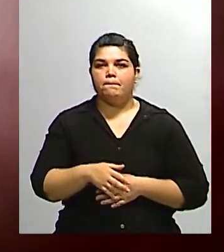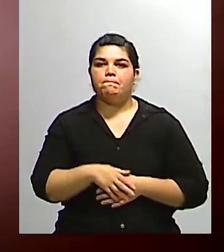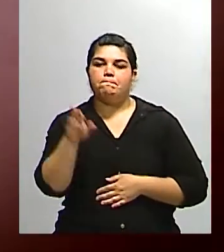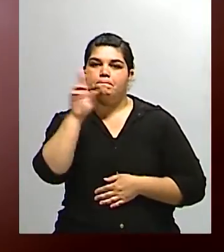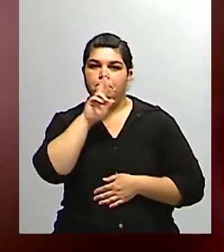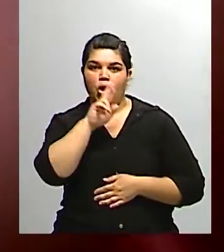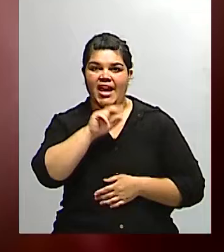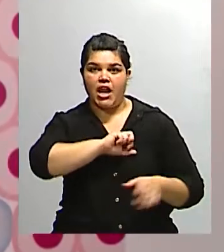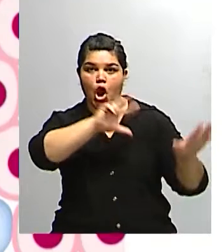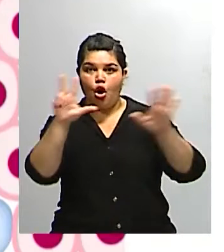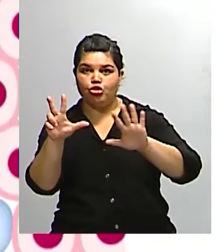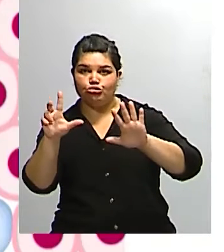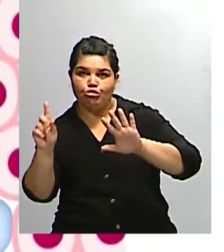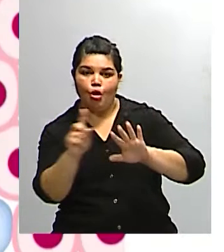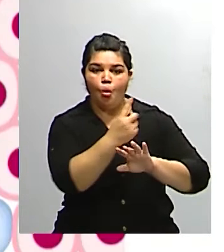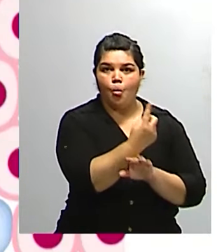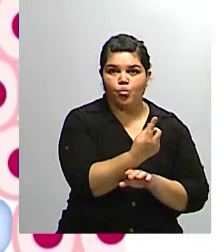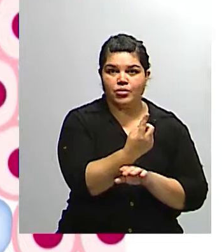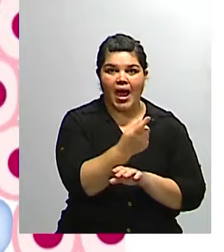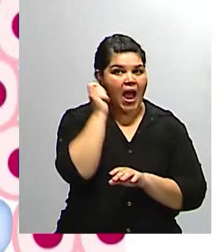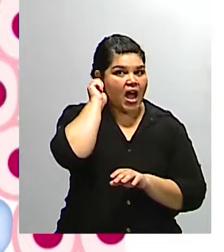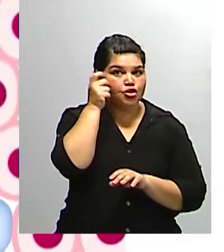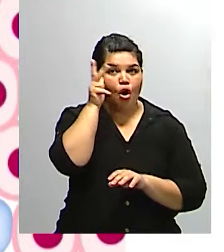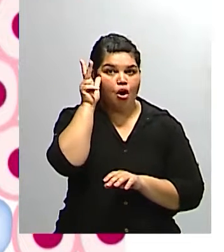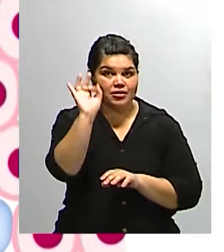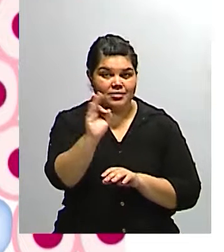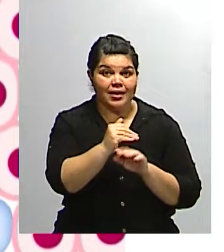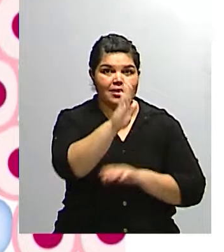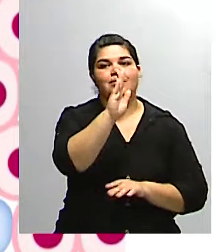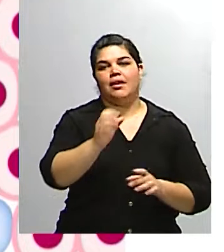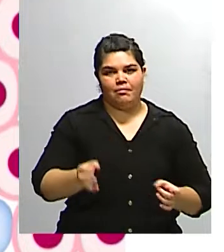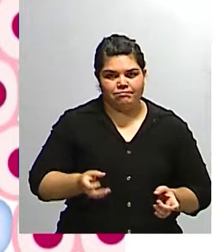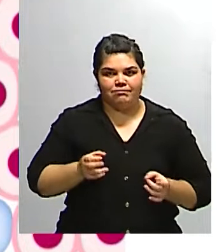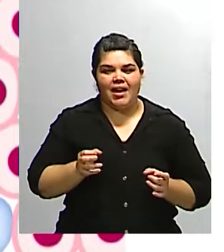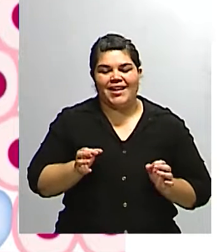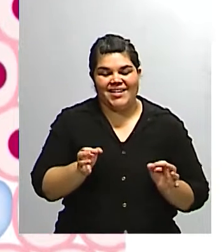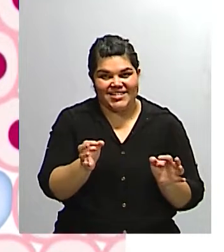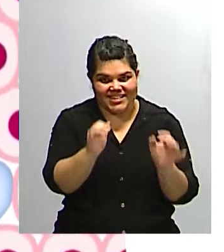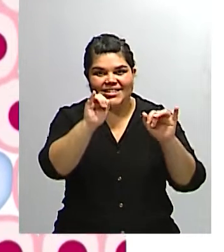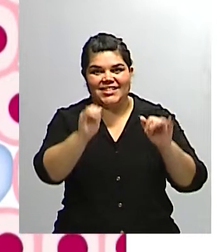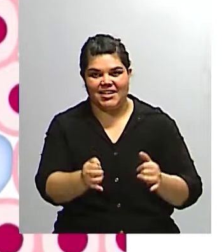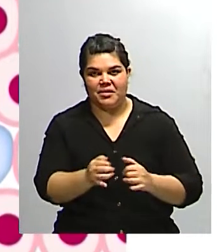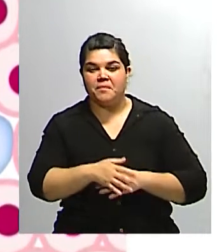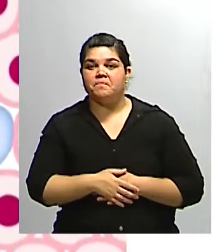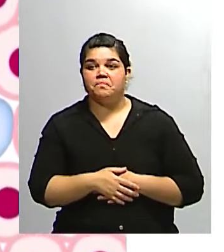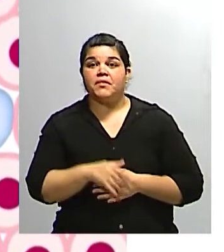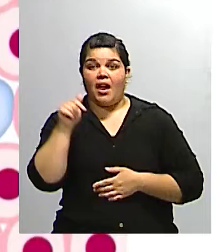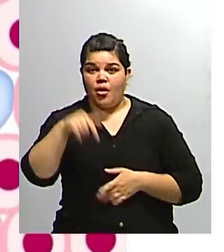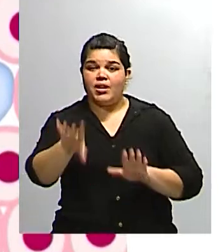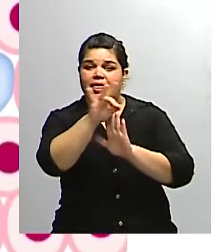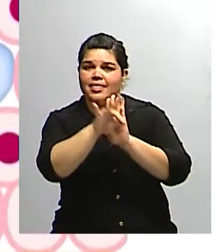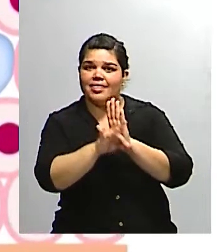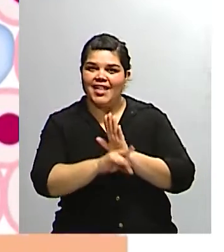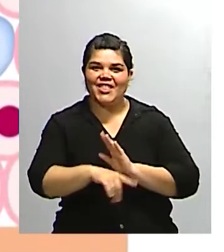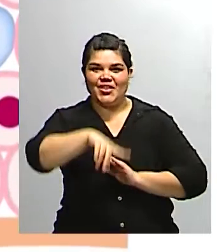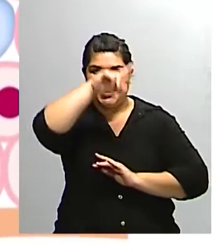mayores de 80 años desarrolla o desarrollará la patología en algún momento de su vida. Hablamos también de los datos